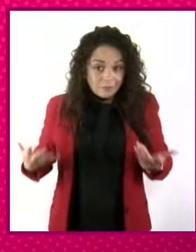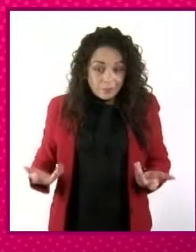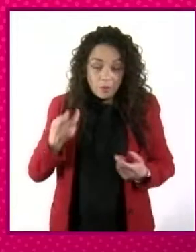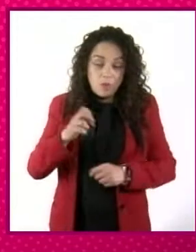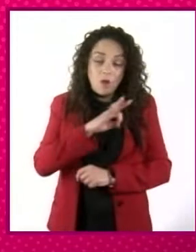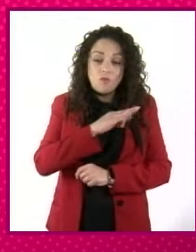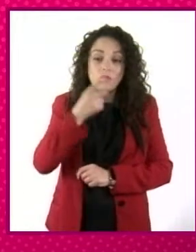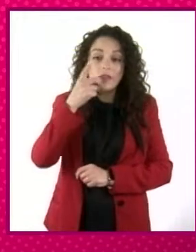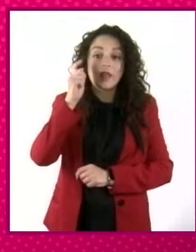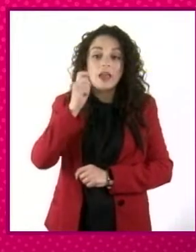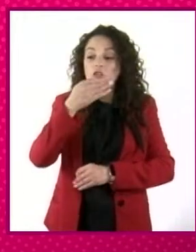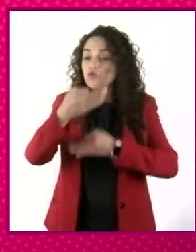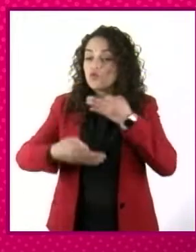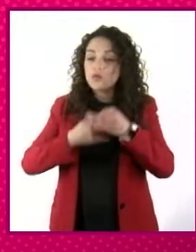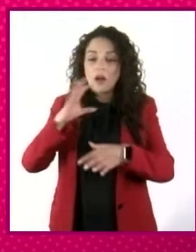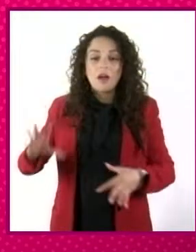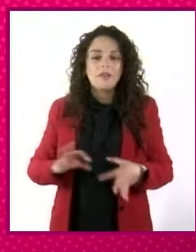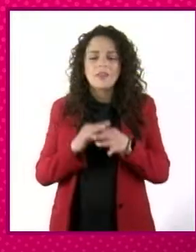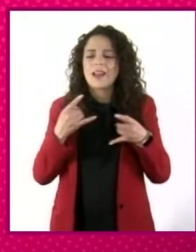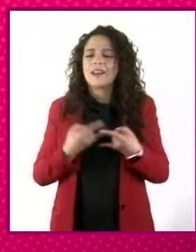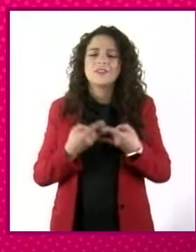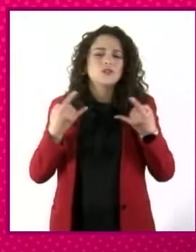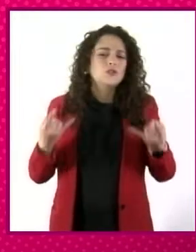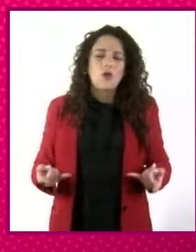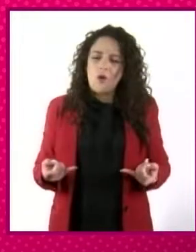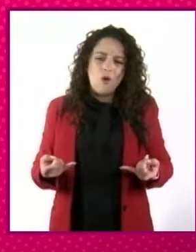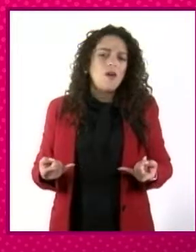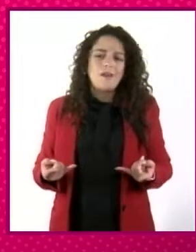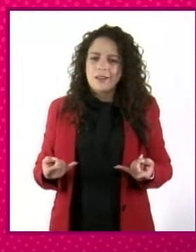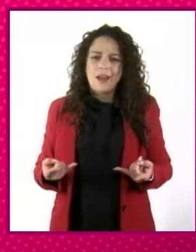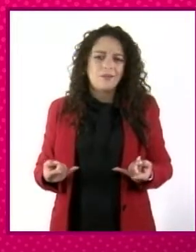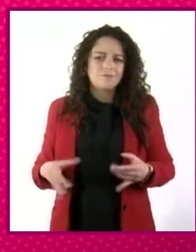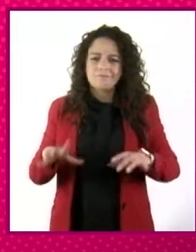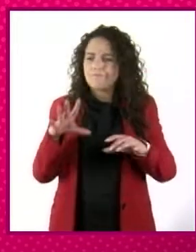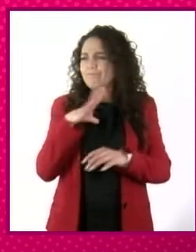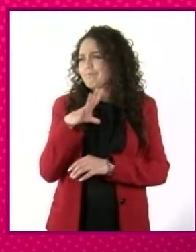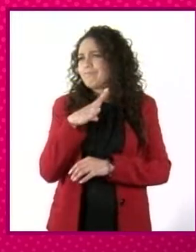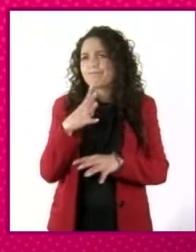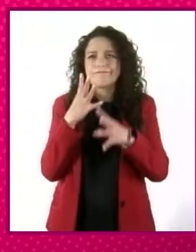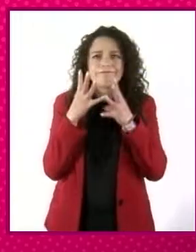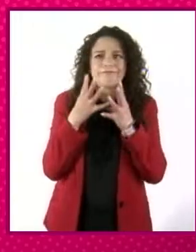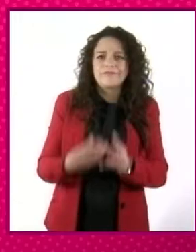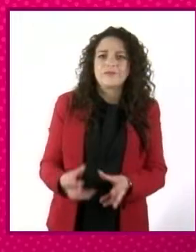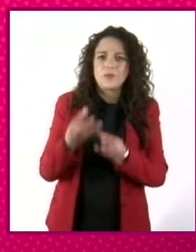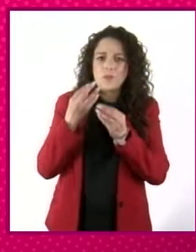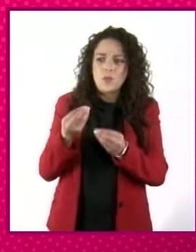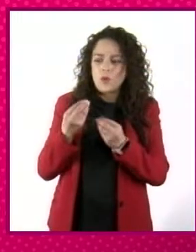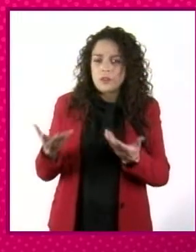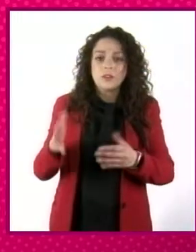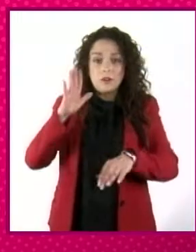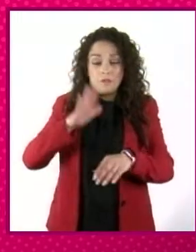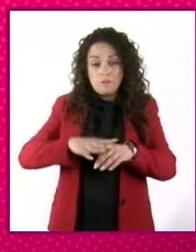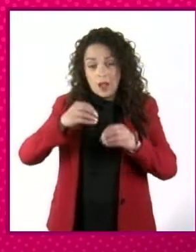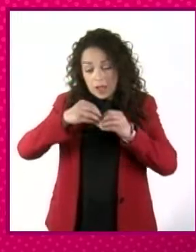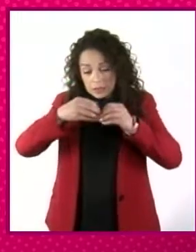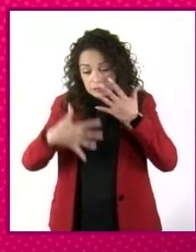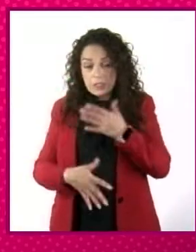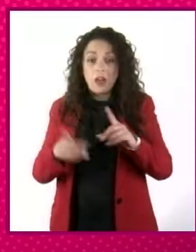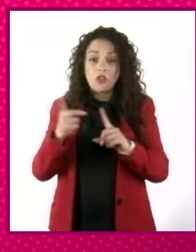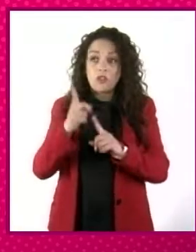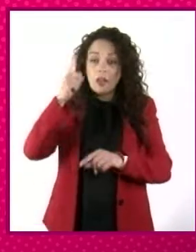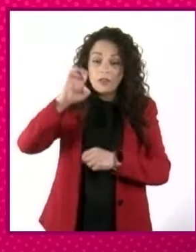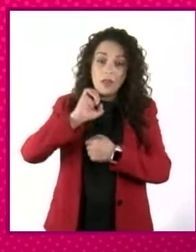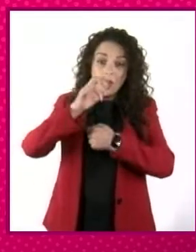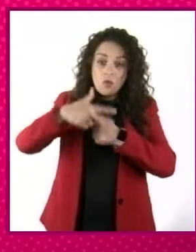es objeto de la historia. Hay una corriente de historia, sobre todo en Europa, que estudia la vida